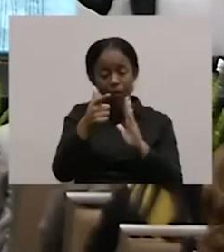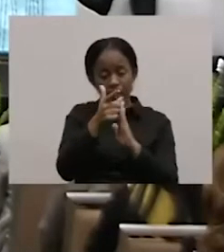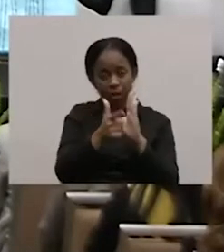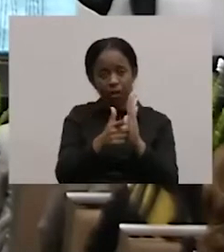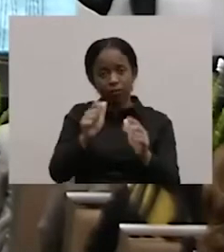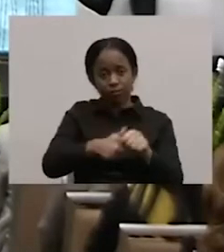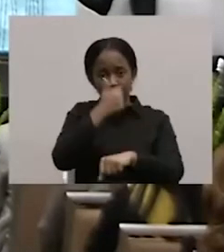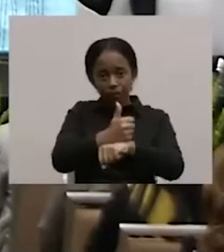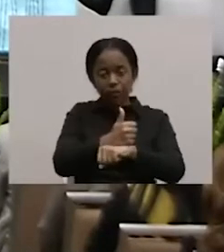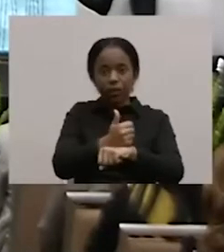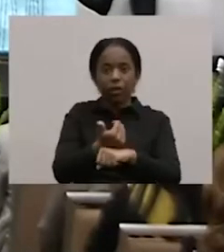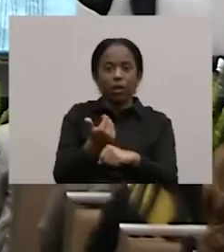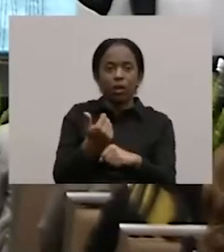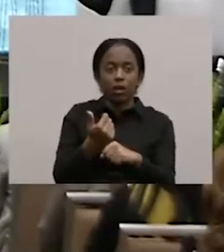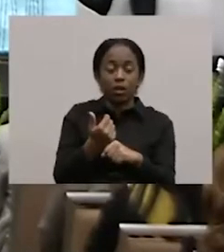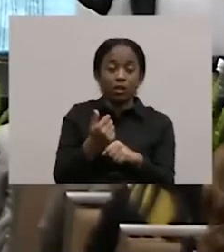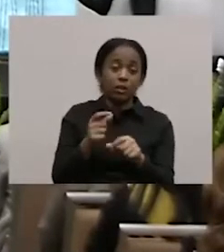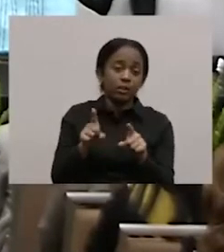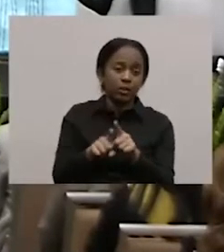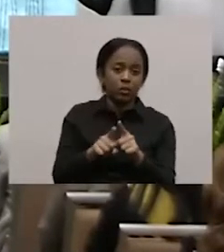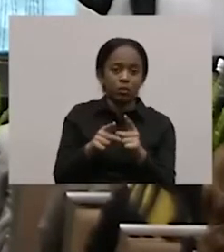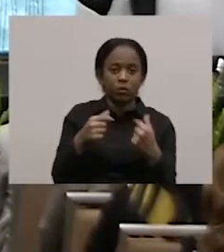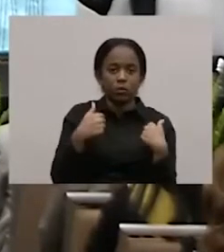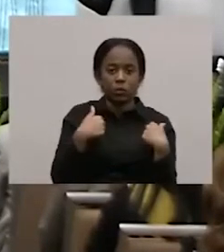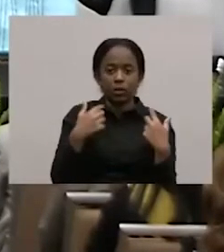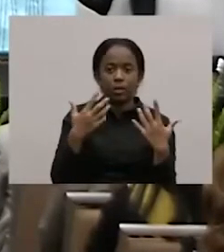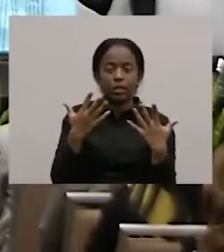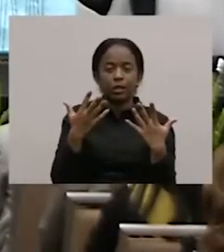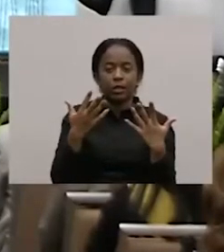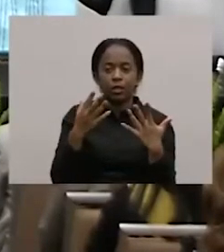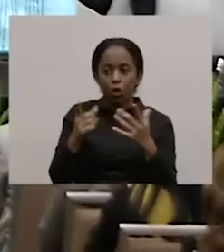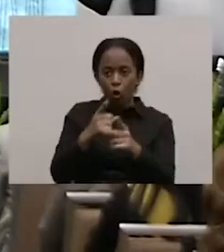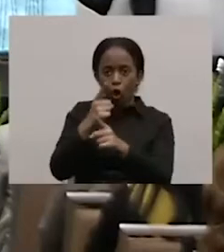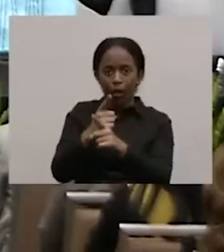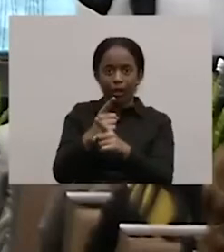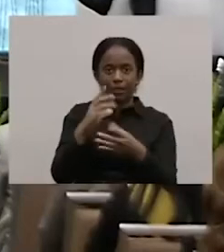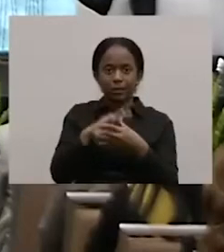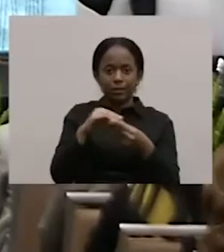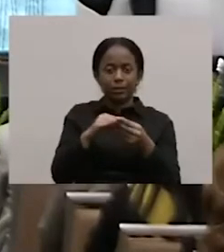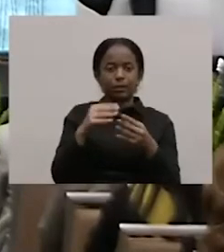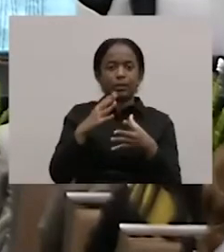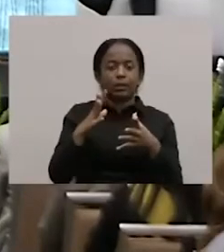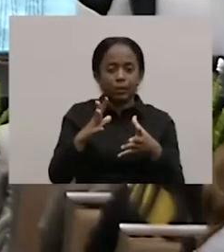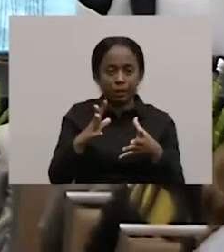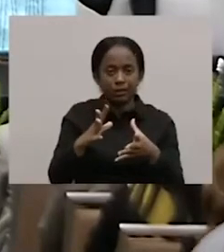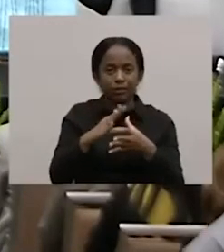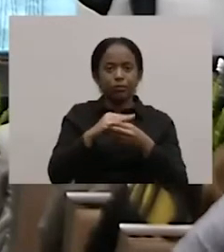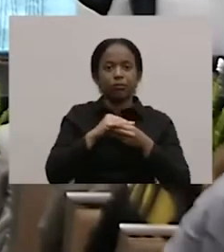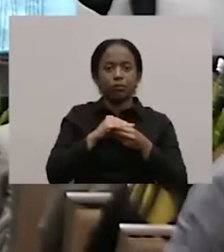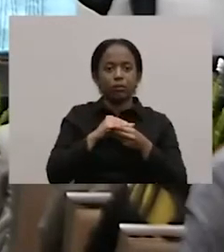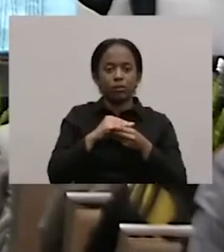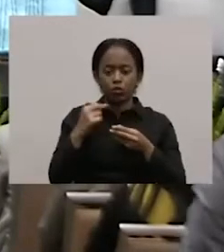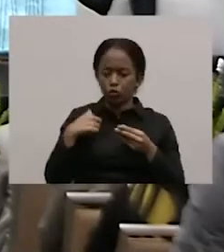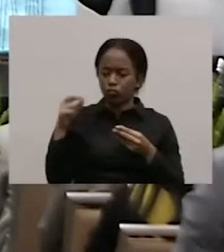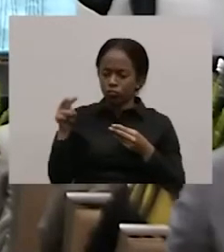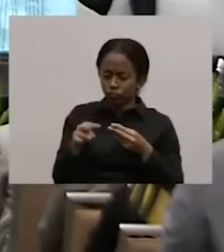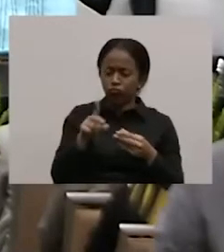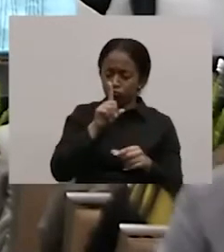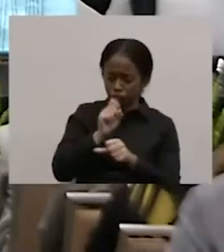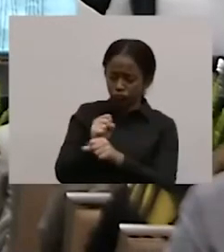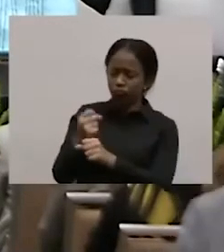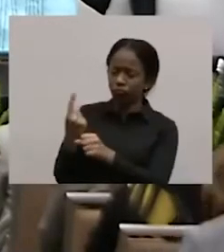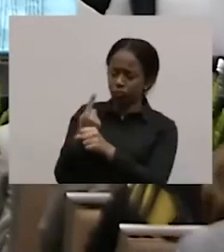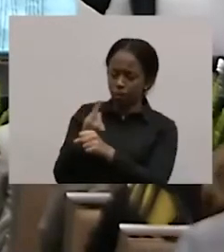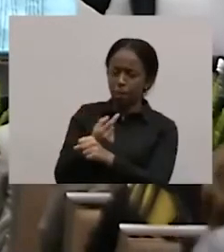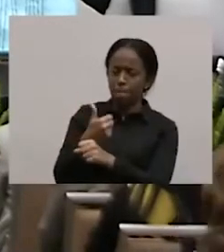puede quedar bajo custodia, porque lo que es idóneo, lo que a uno le parece idóneo, lo que a uno le parece que está bien, lo que a otro le